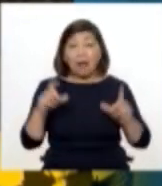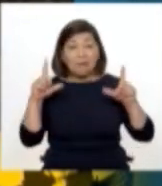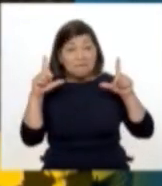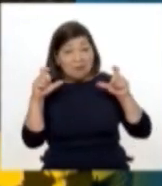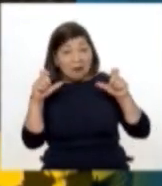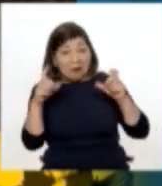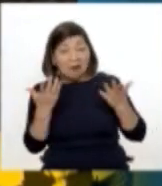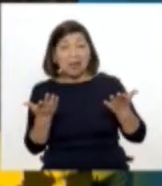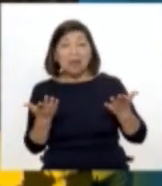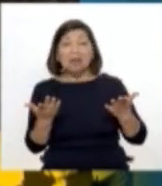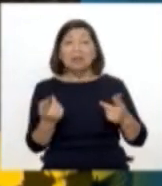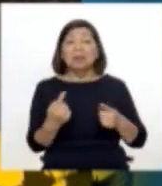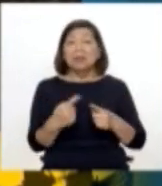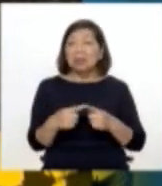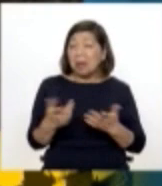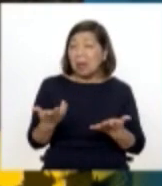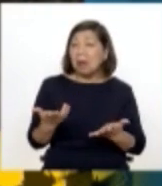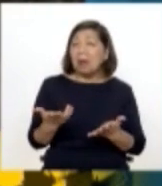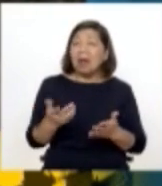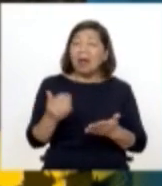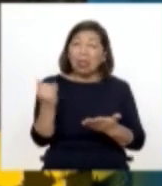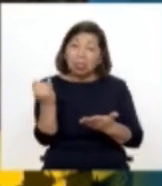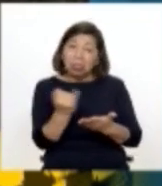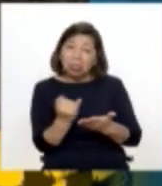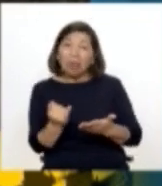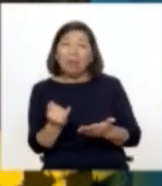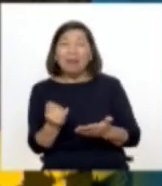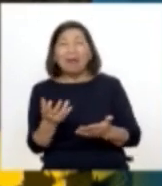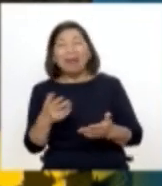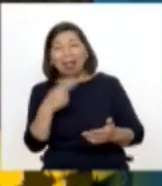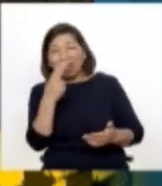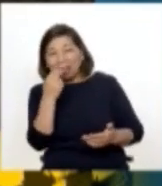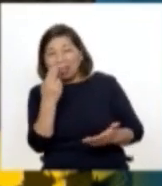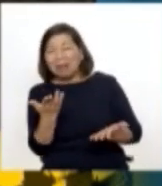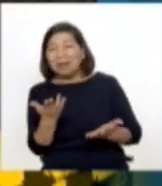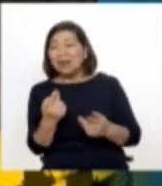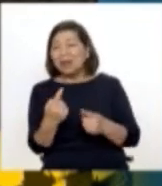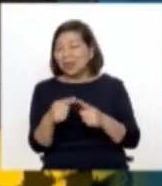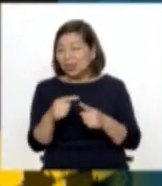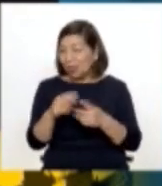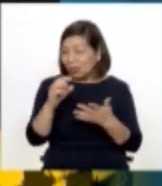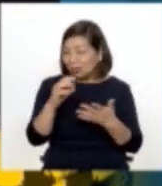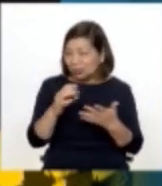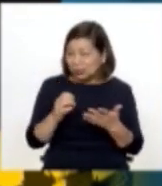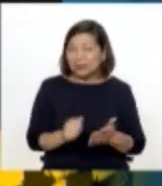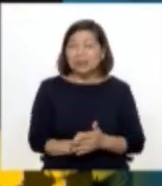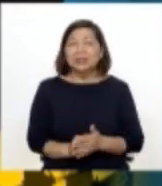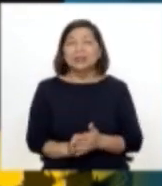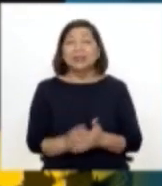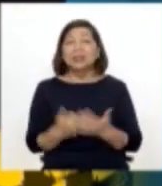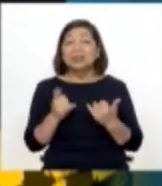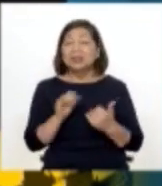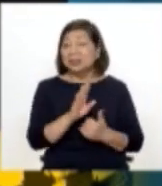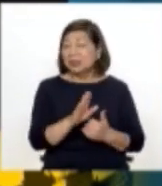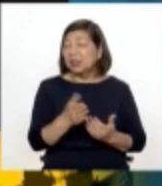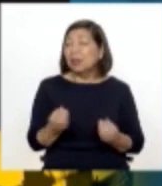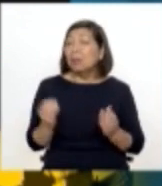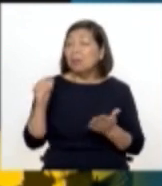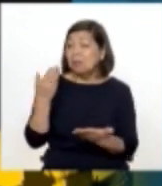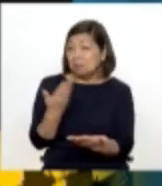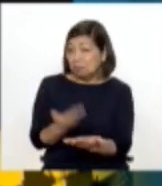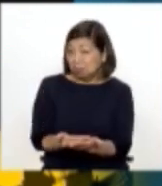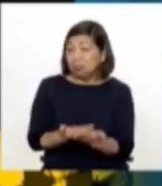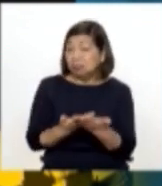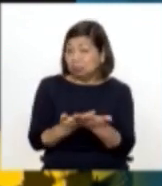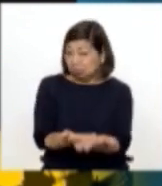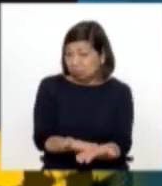fotografía, papercraft, manga, acuarela, dibujo artístico e ilustración de moda. Ellos pondrán sus